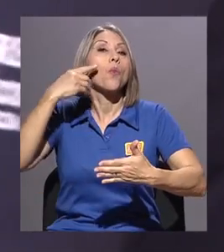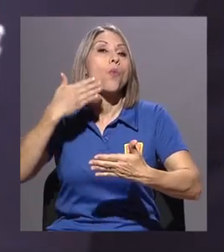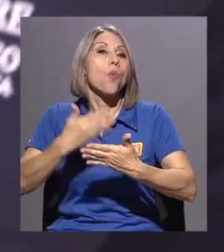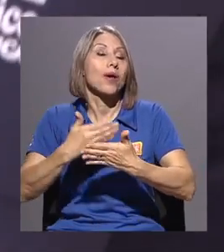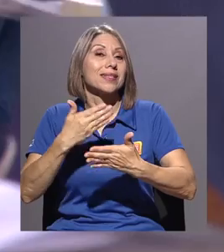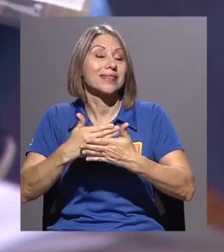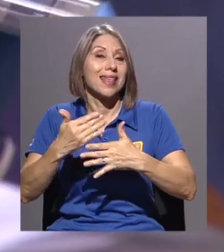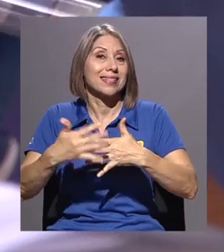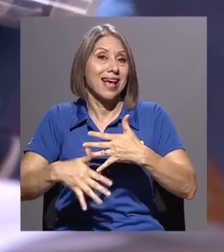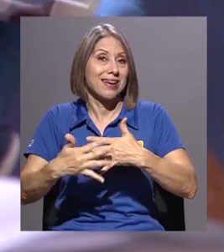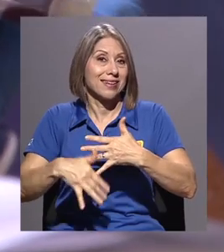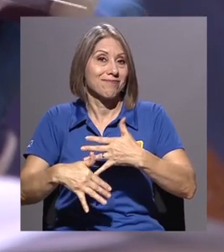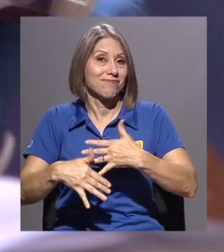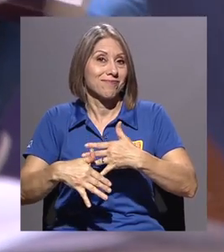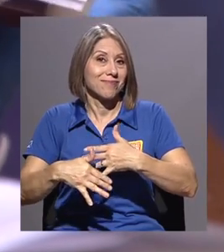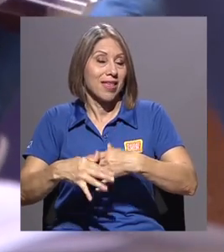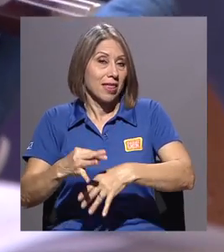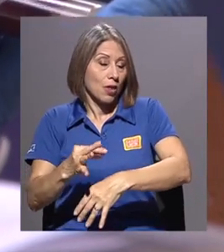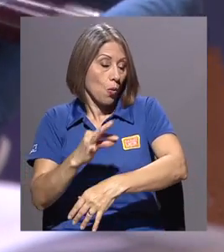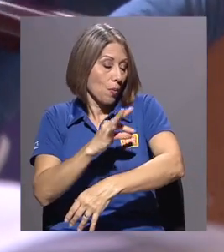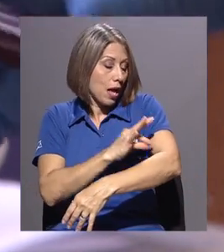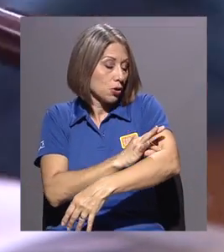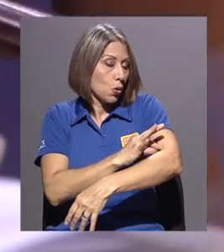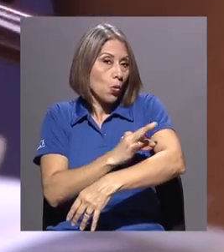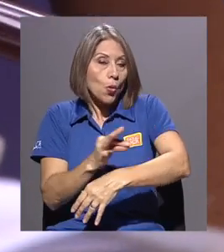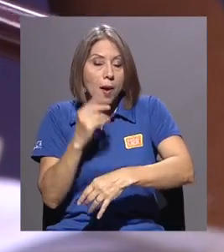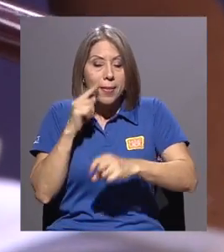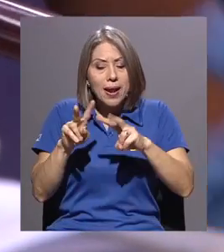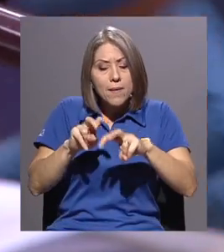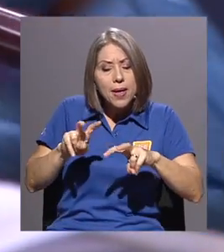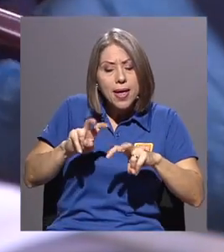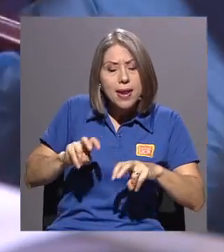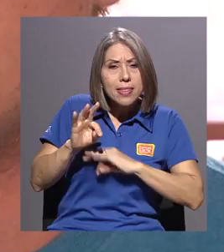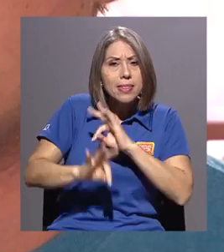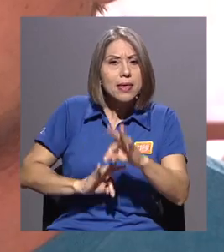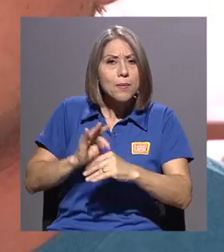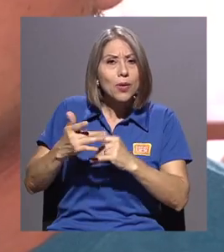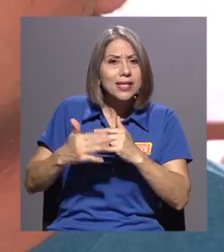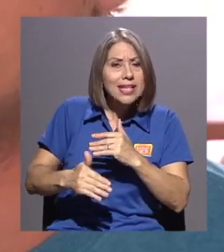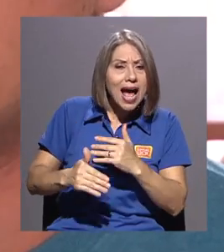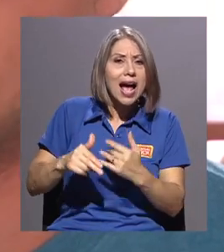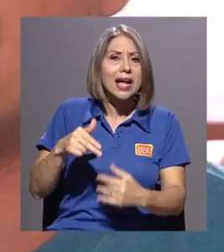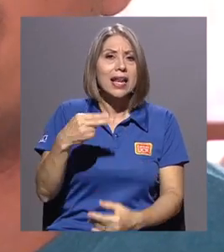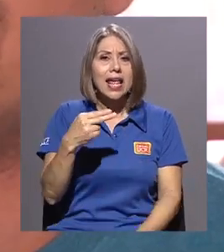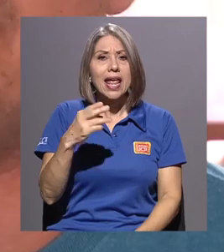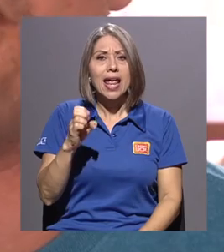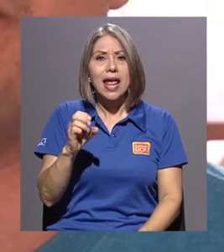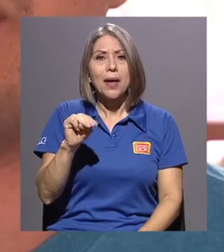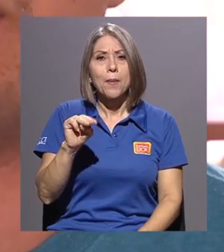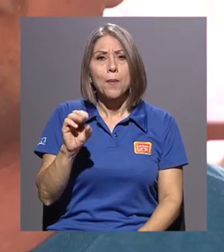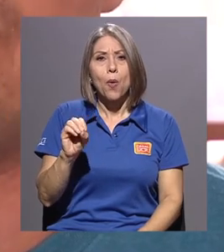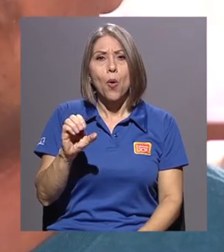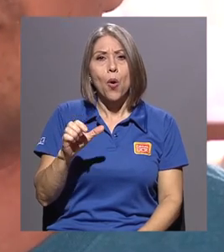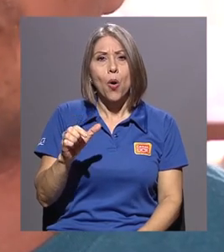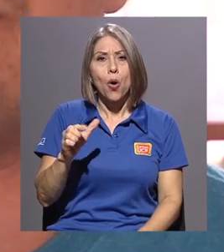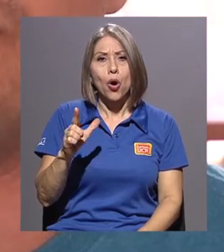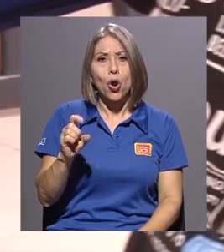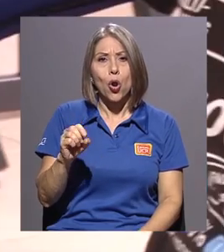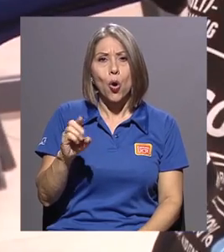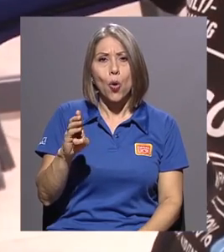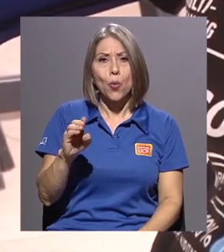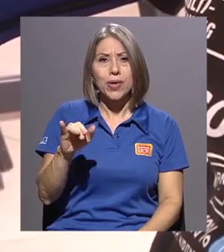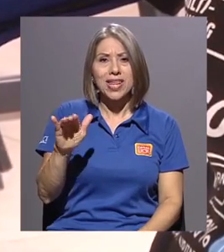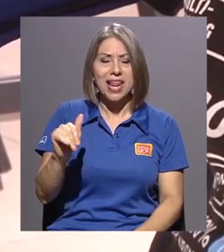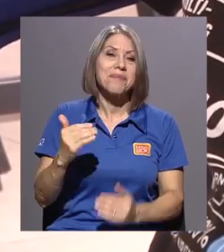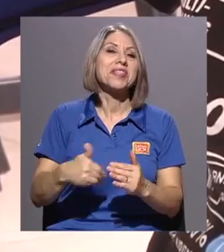brazo para ver nuestro tipo de sangre, la hemoglobina, todo eso. Y luego ya nos pasaron a tomarnos la sangre como